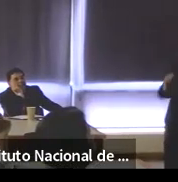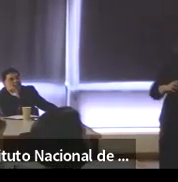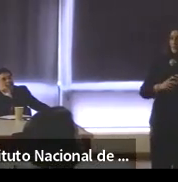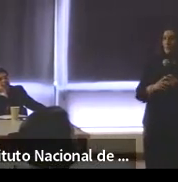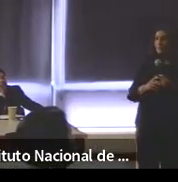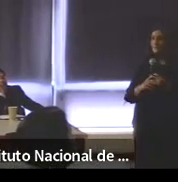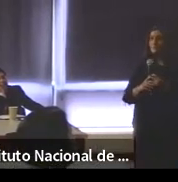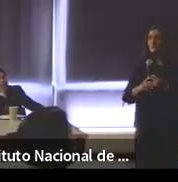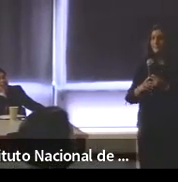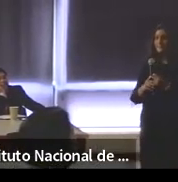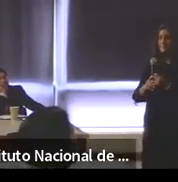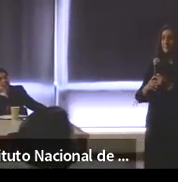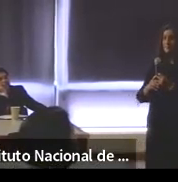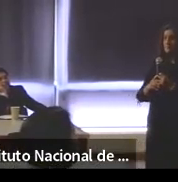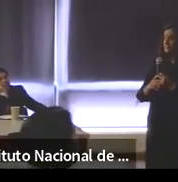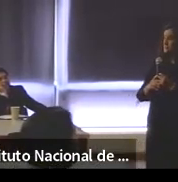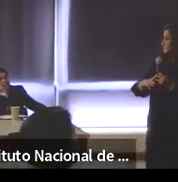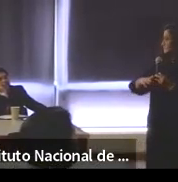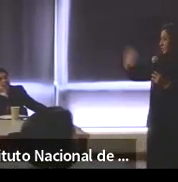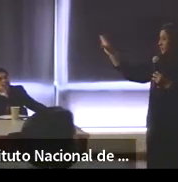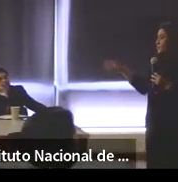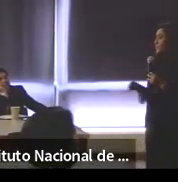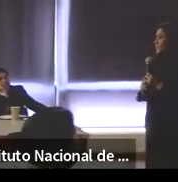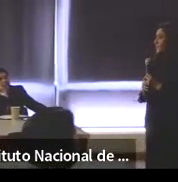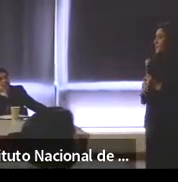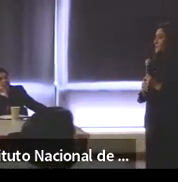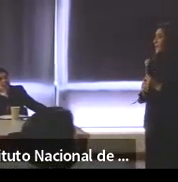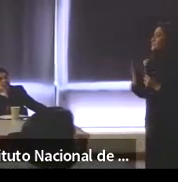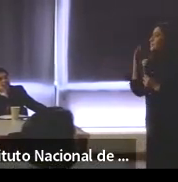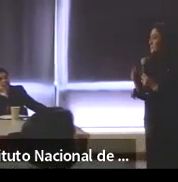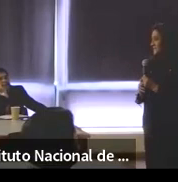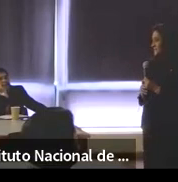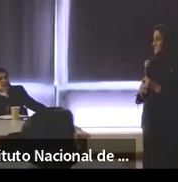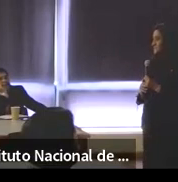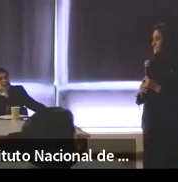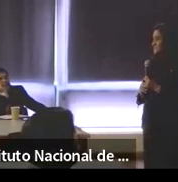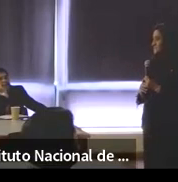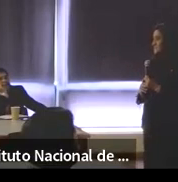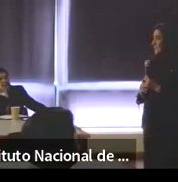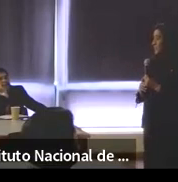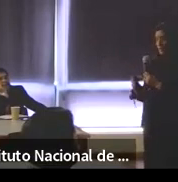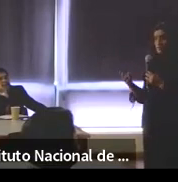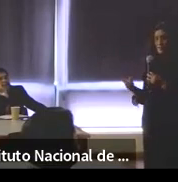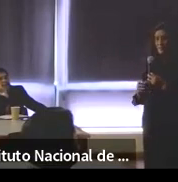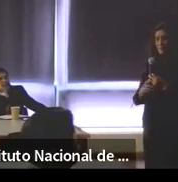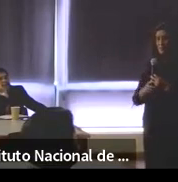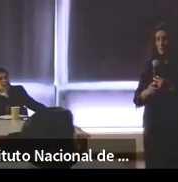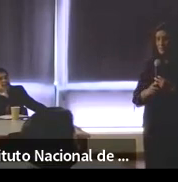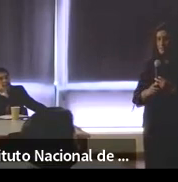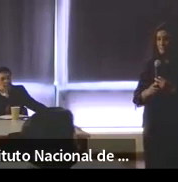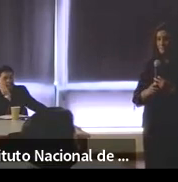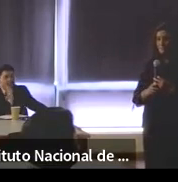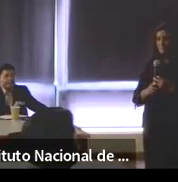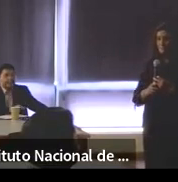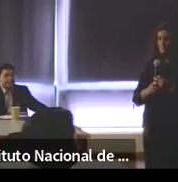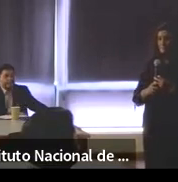salió de control y ustedes Lo vivieron todo mundo me hablaba a todas horas porque no sabemos qué